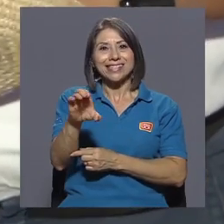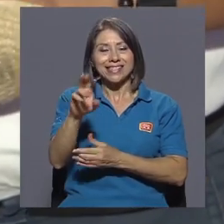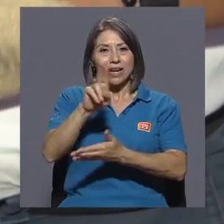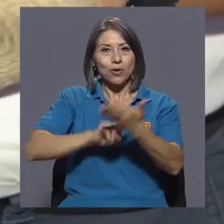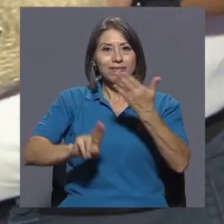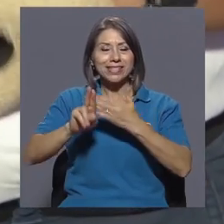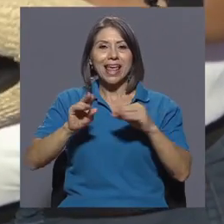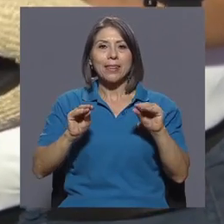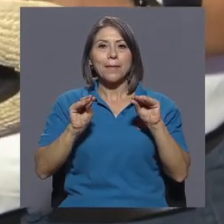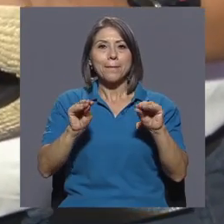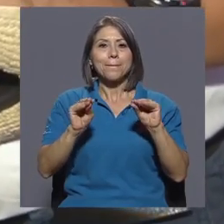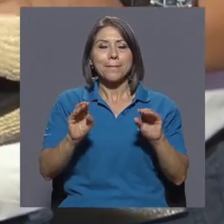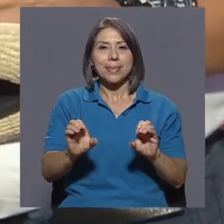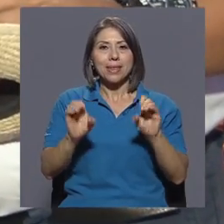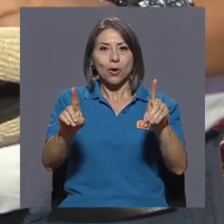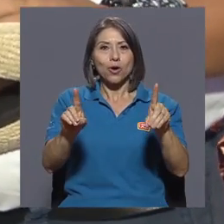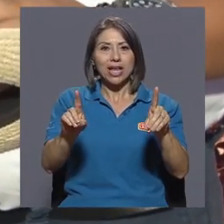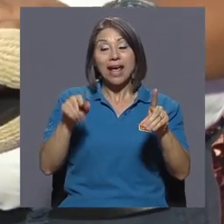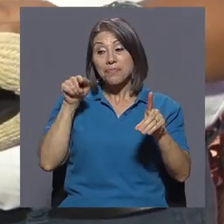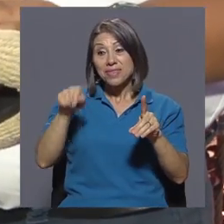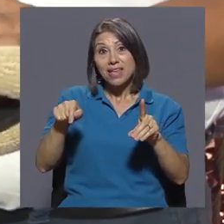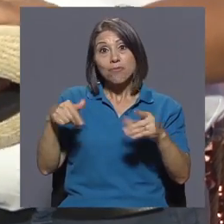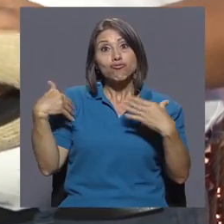27 años